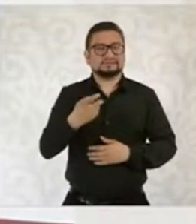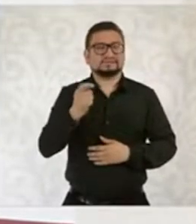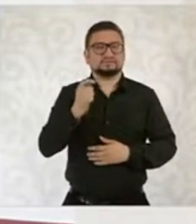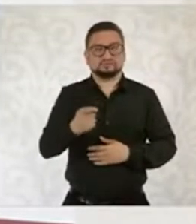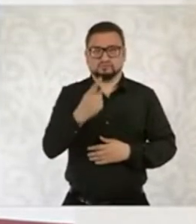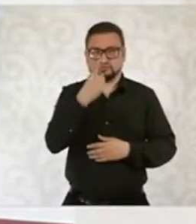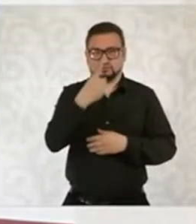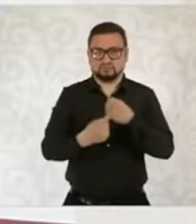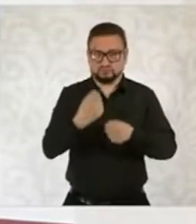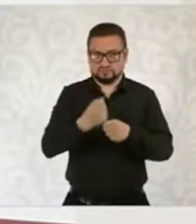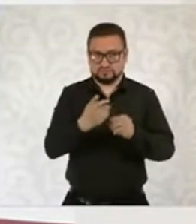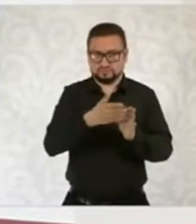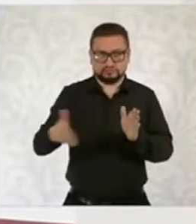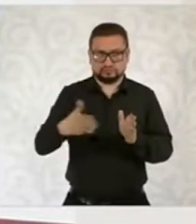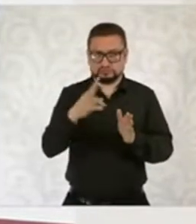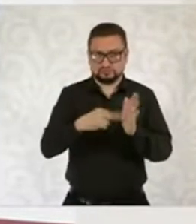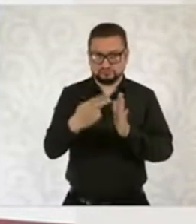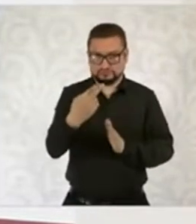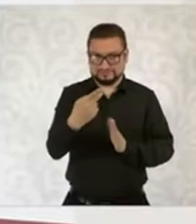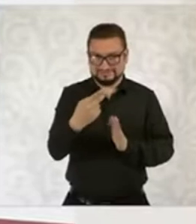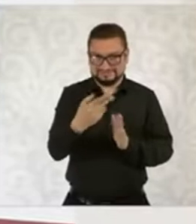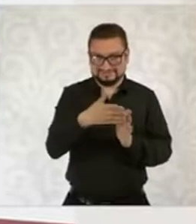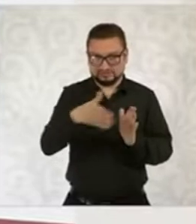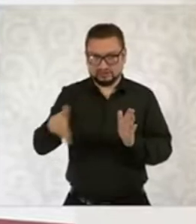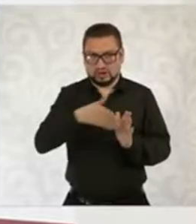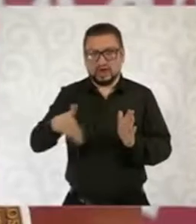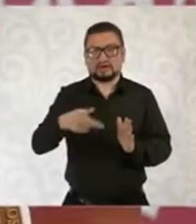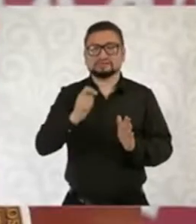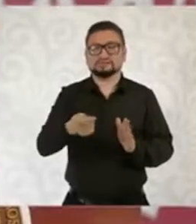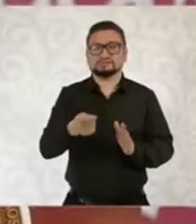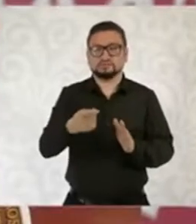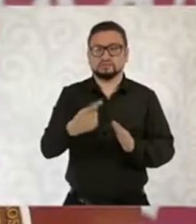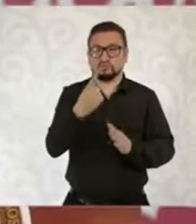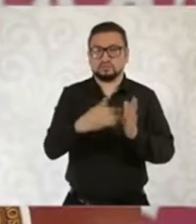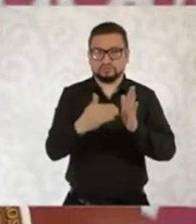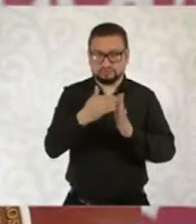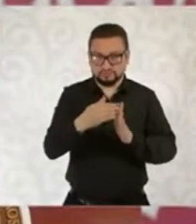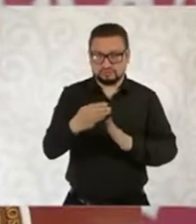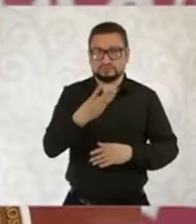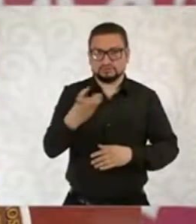va del año 2025, se han creado